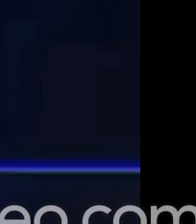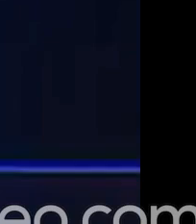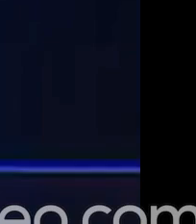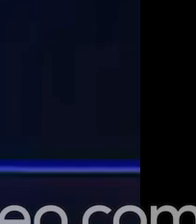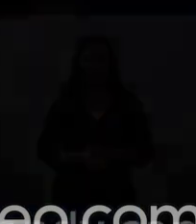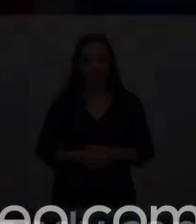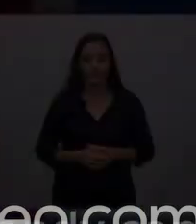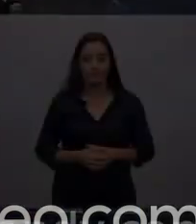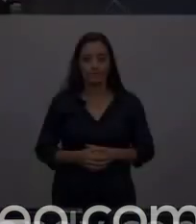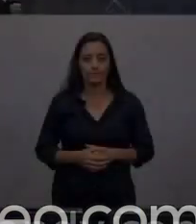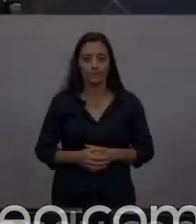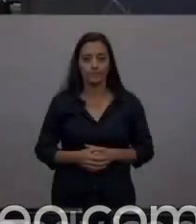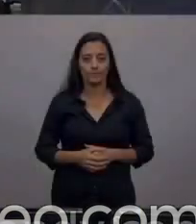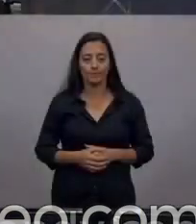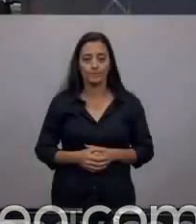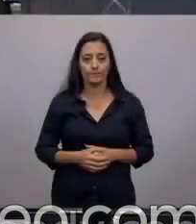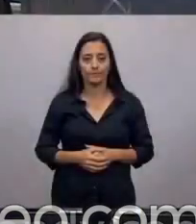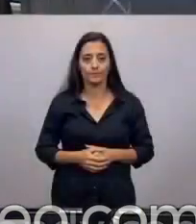genera trabajo.